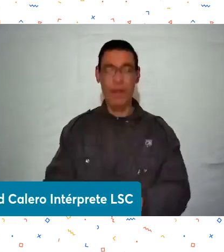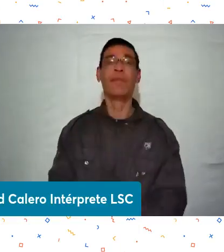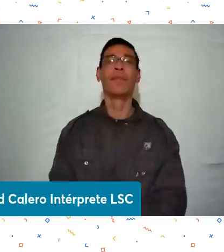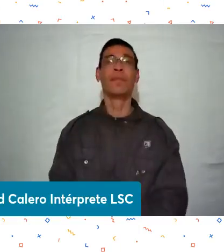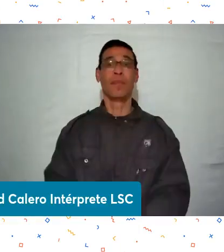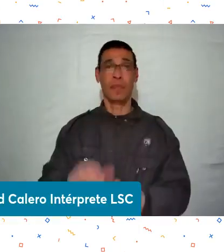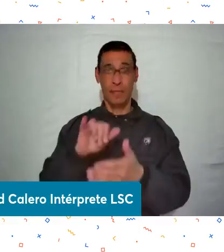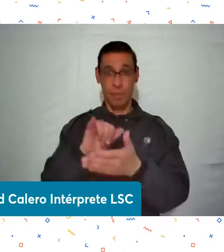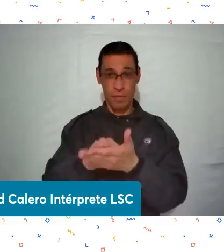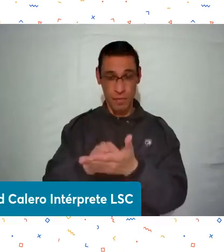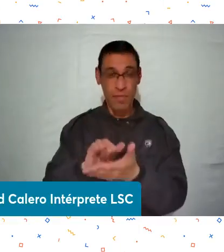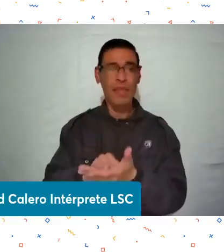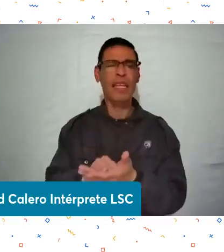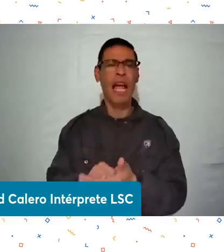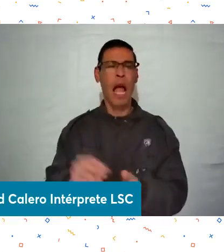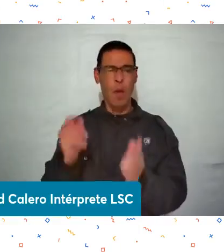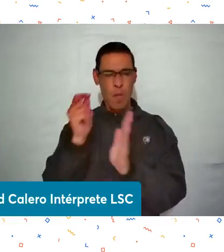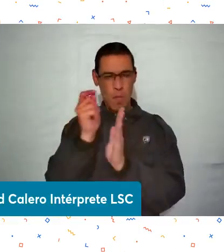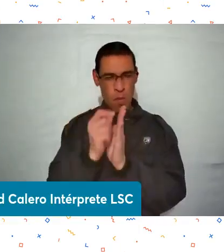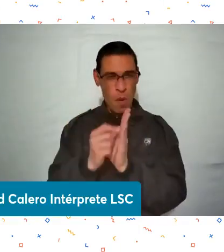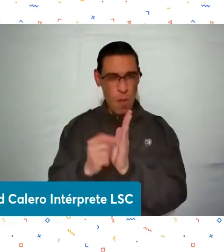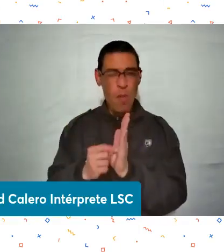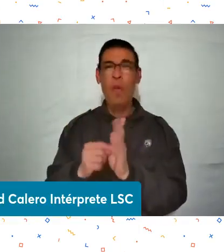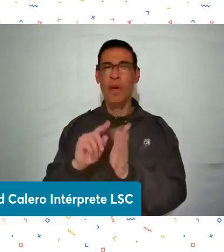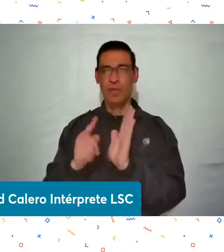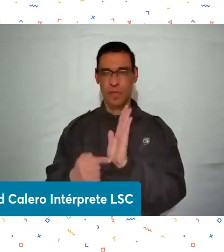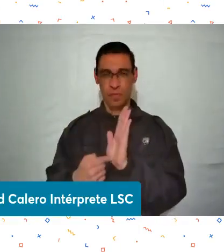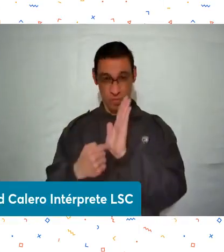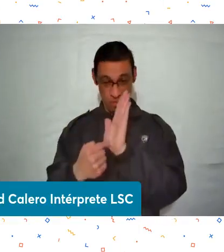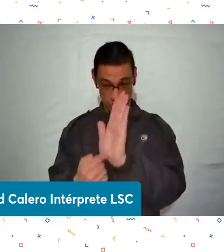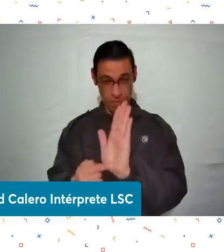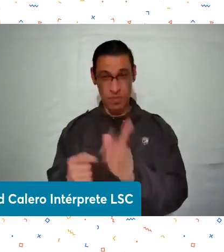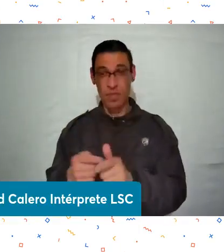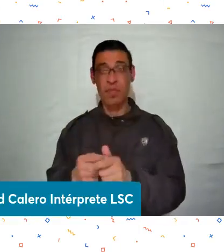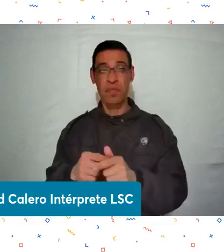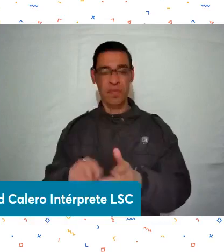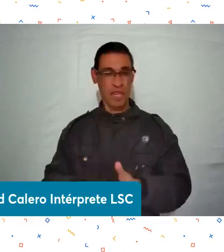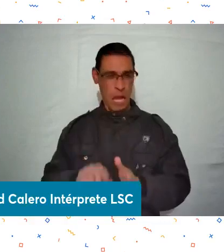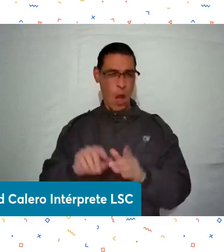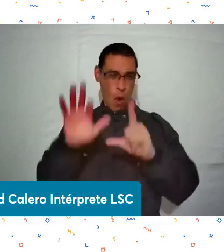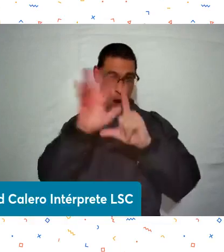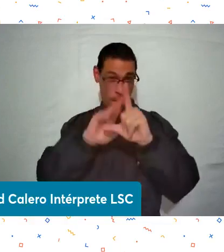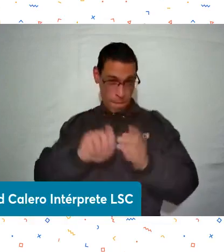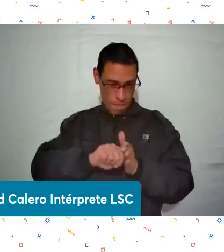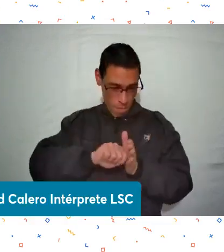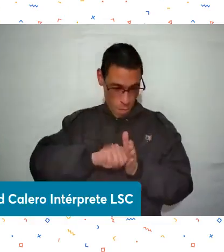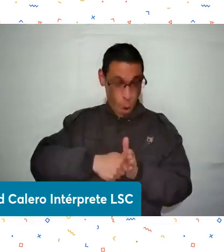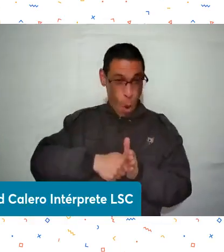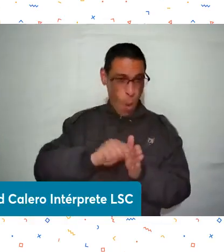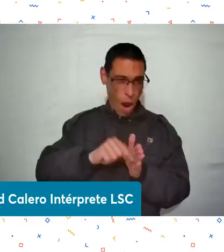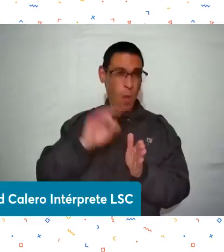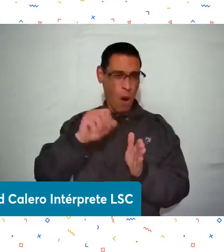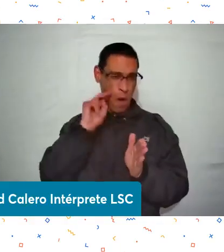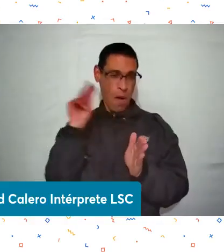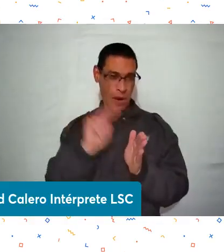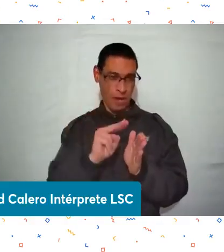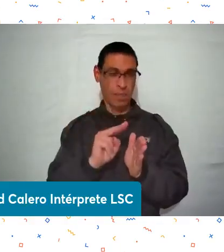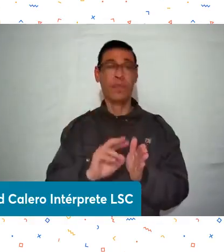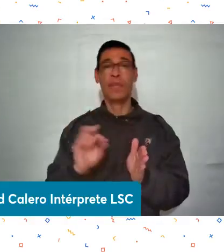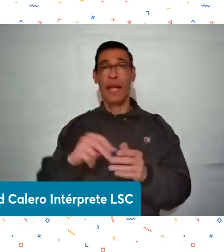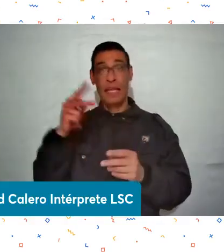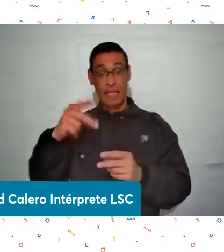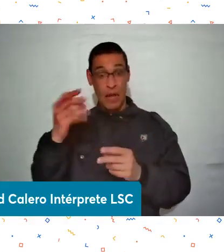para indagar un poco más, las vamos a encontrar, uno, en las grabaciones y pueden volver sobre las mismas, y dos, cuando tengamos esta